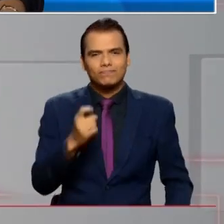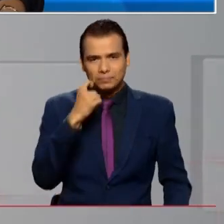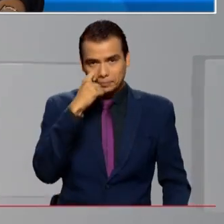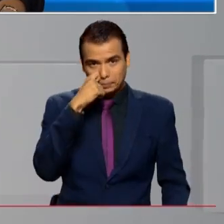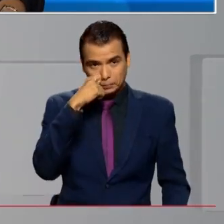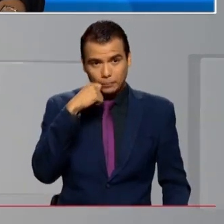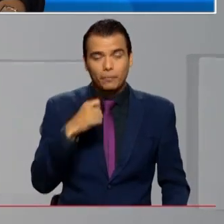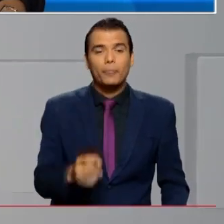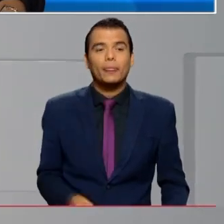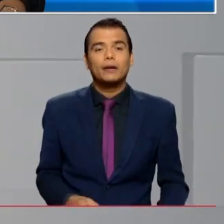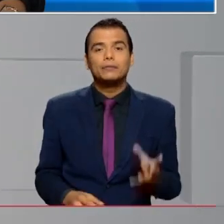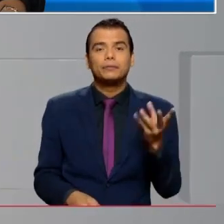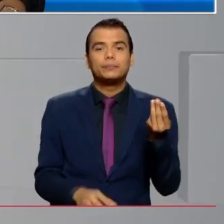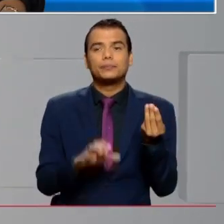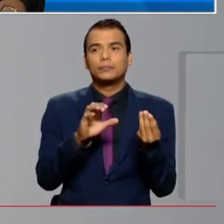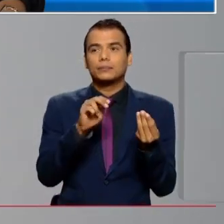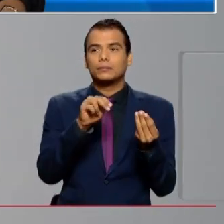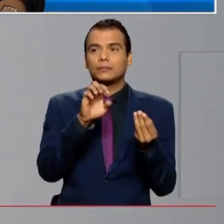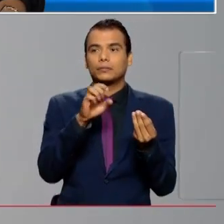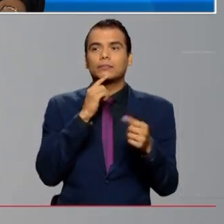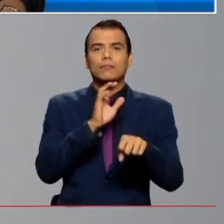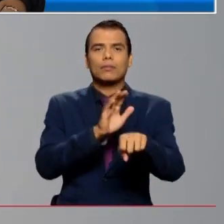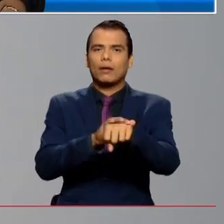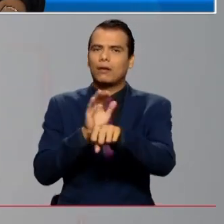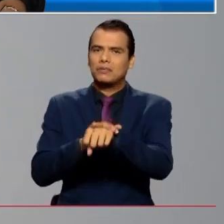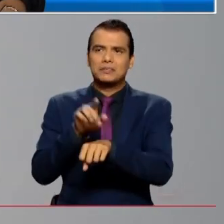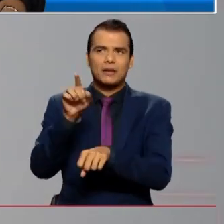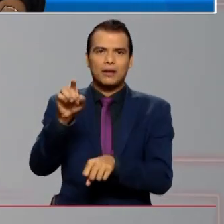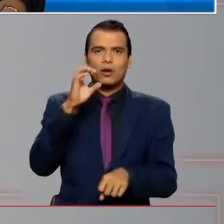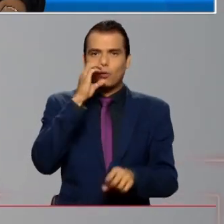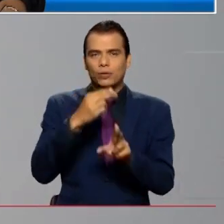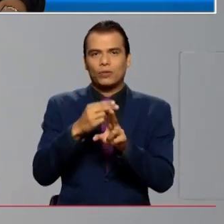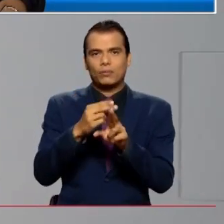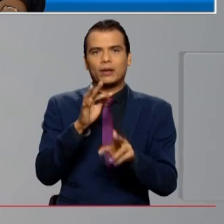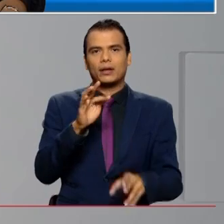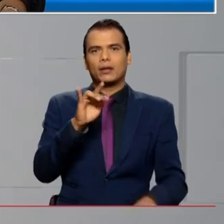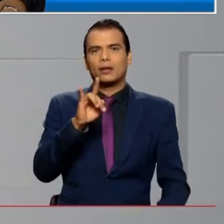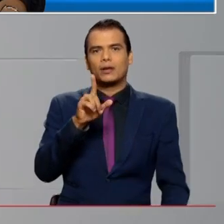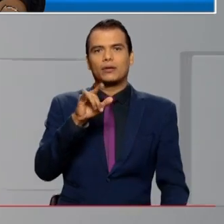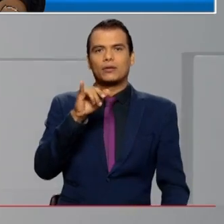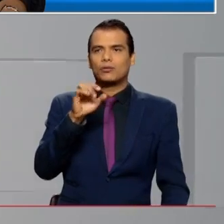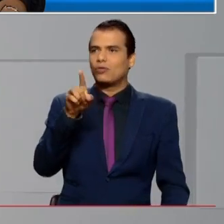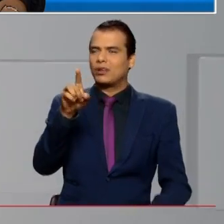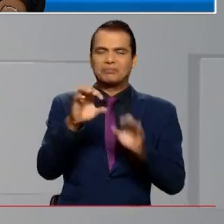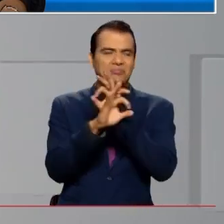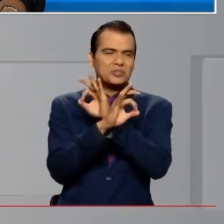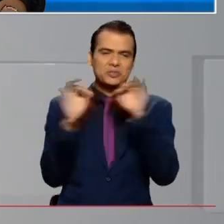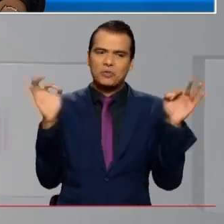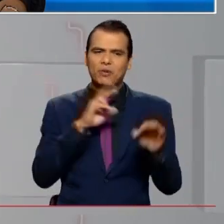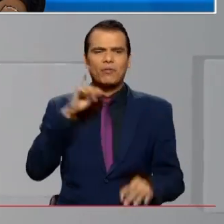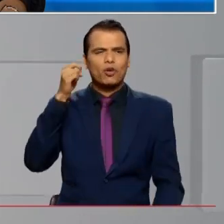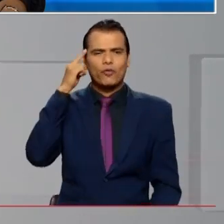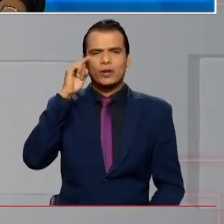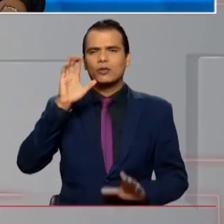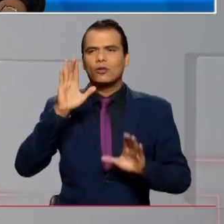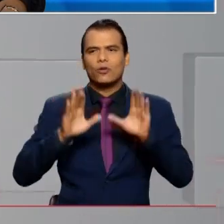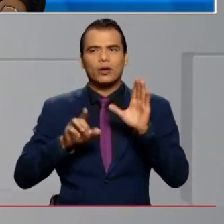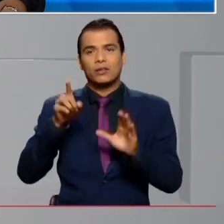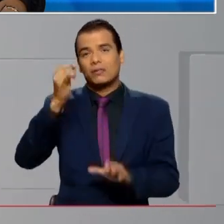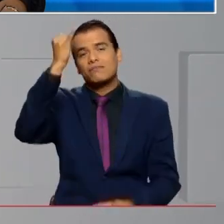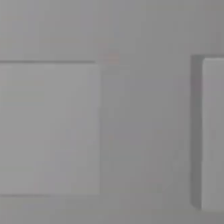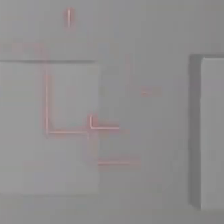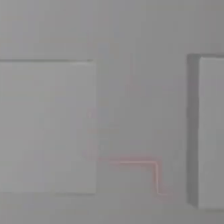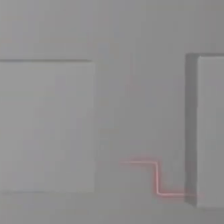El Consejo Nacional Electoral confirmó la revocatoria de la candidatura de Tulio Gómez a la gobernación del Valle del Cauca por